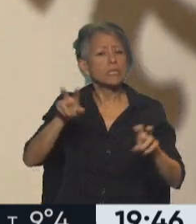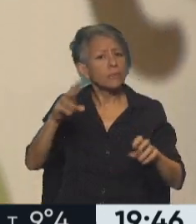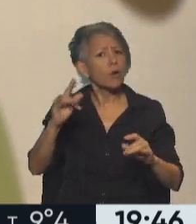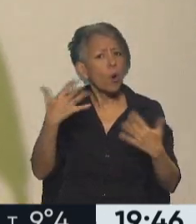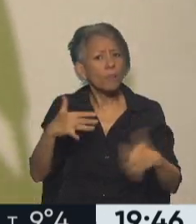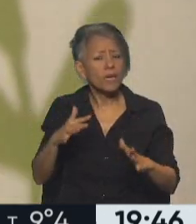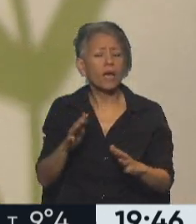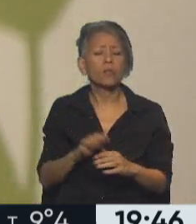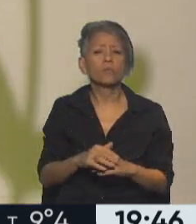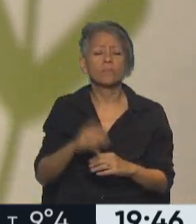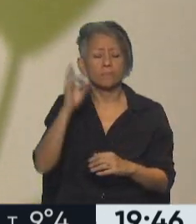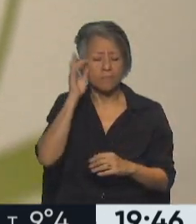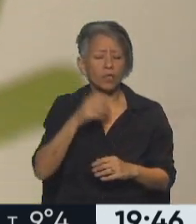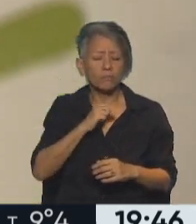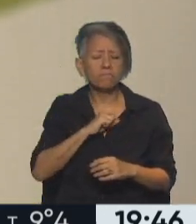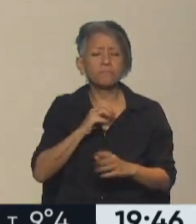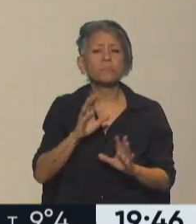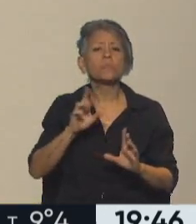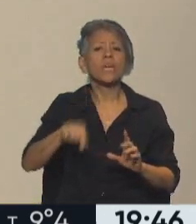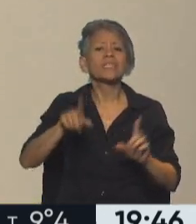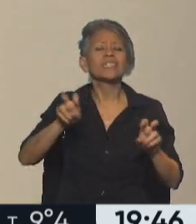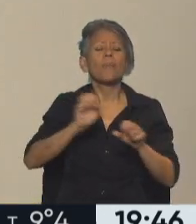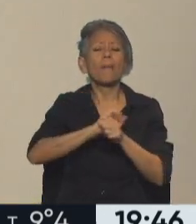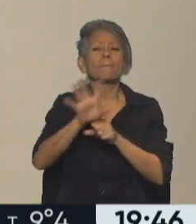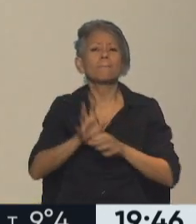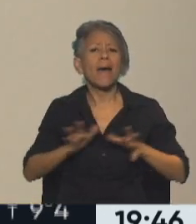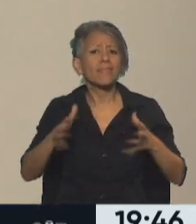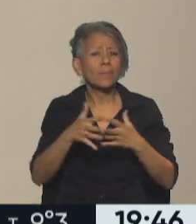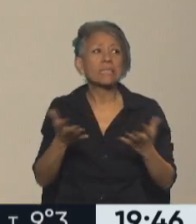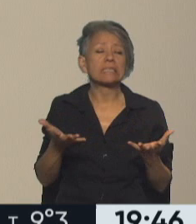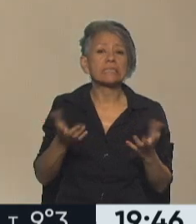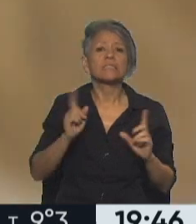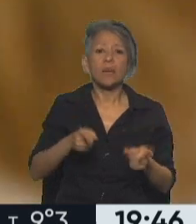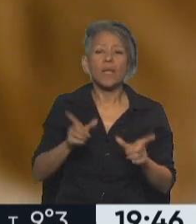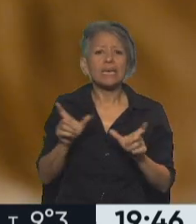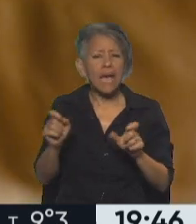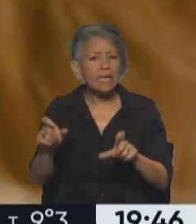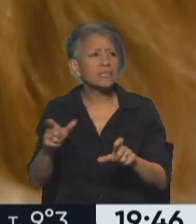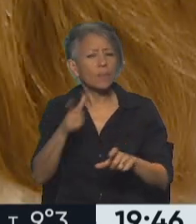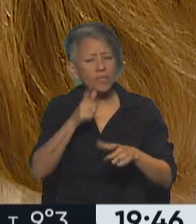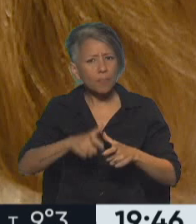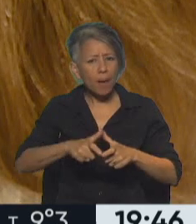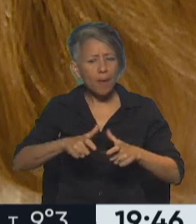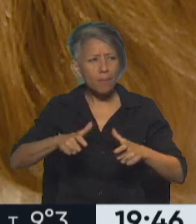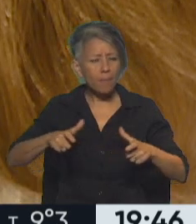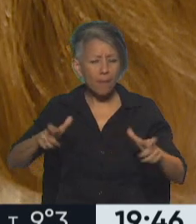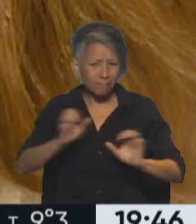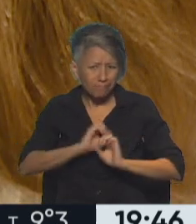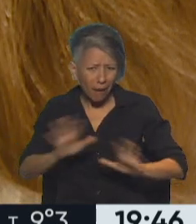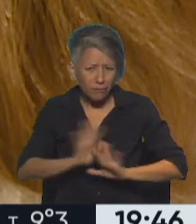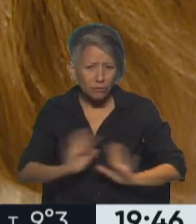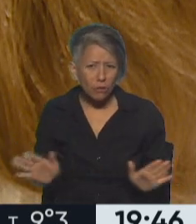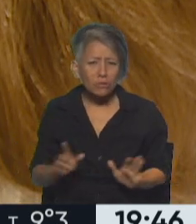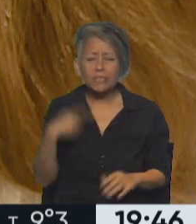de la, perdón, con esto de la pandemia, el cáncer es como que ha avanzado de una manera espantosa. Tenemos